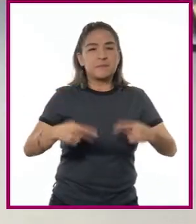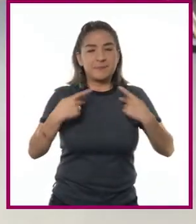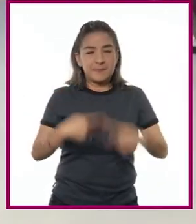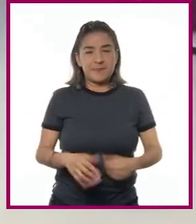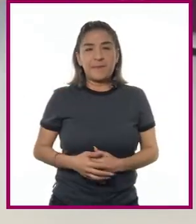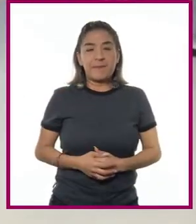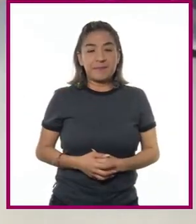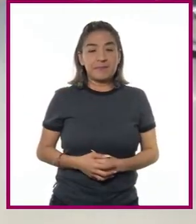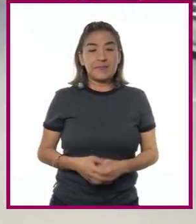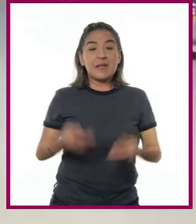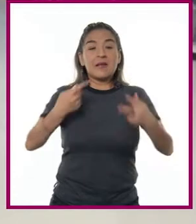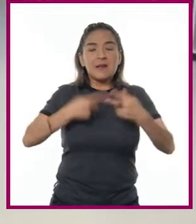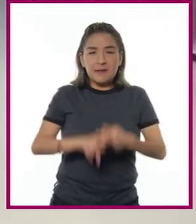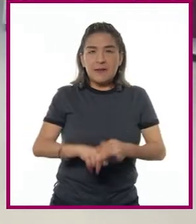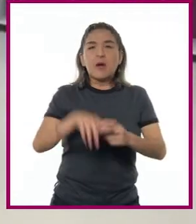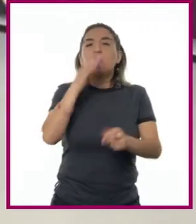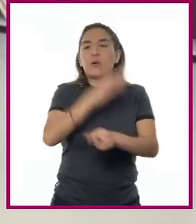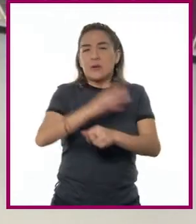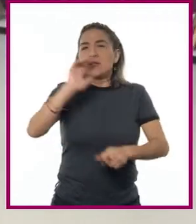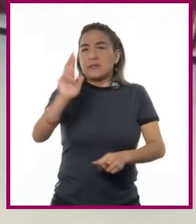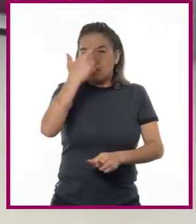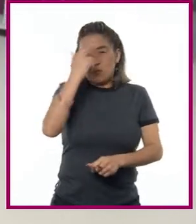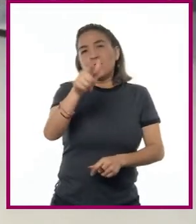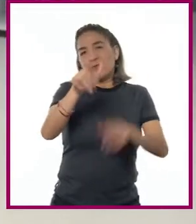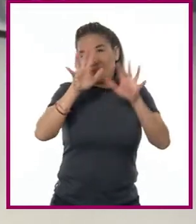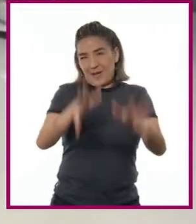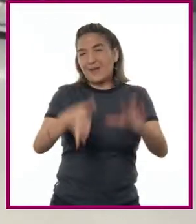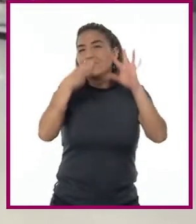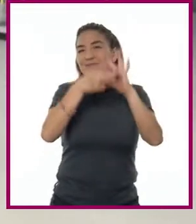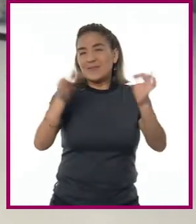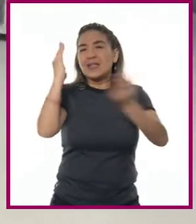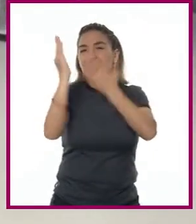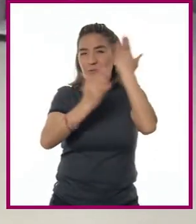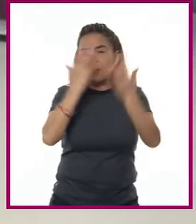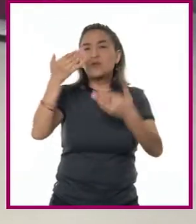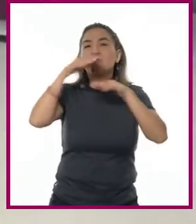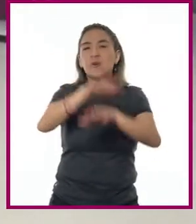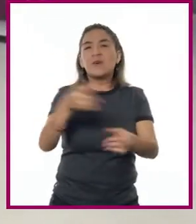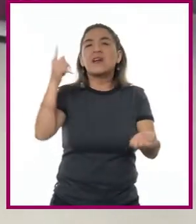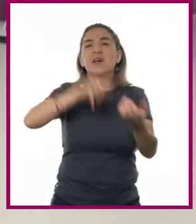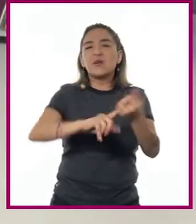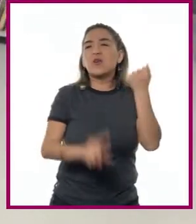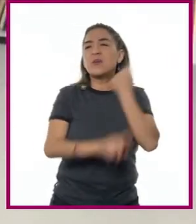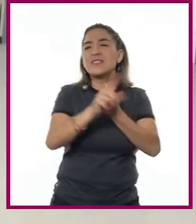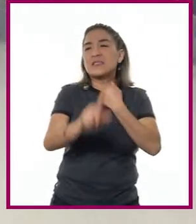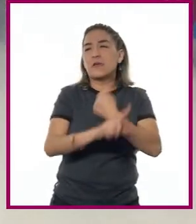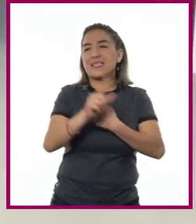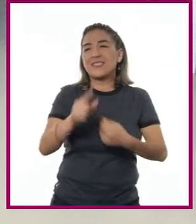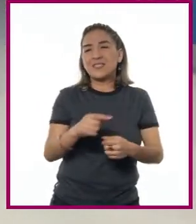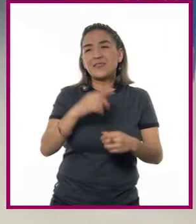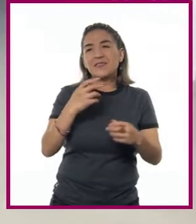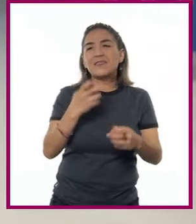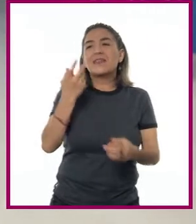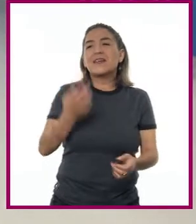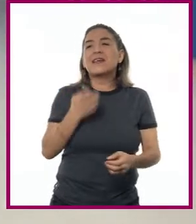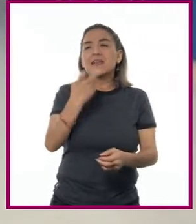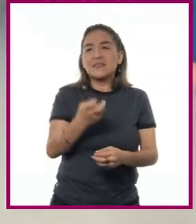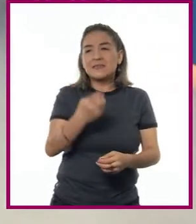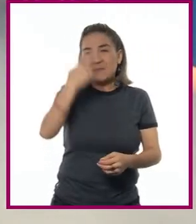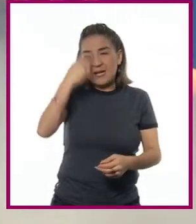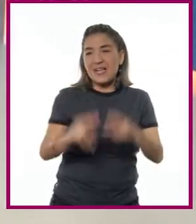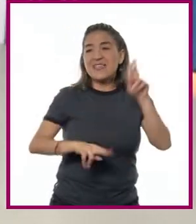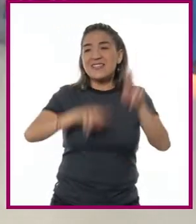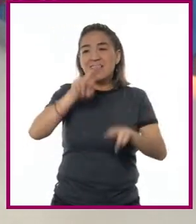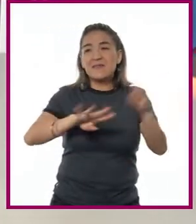Comencemos por recordar que ya han estudiado lo referente a la globalización. Es un proceso de integración a